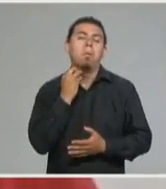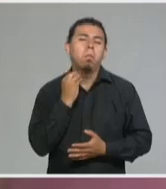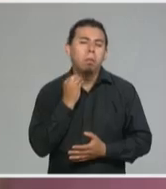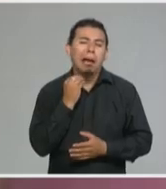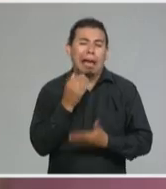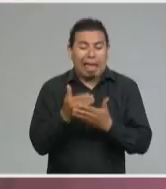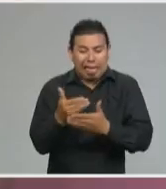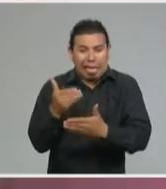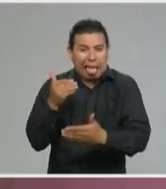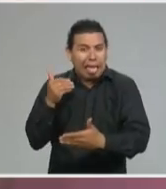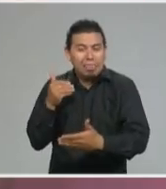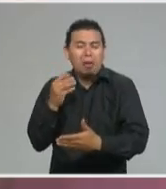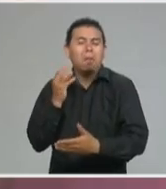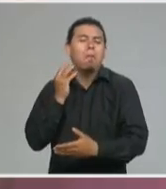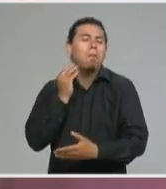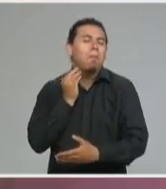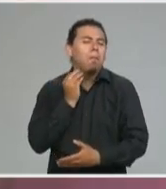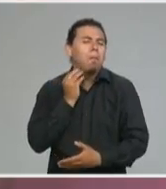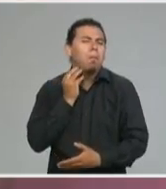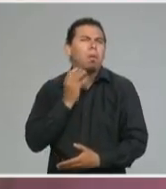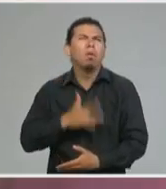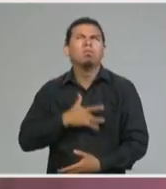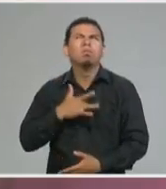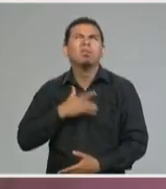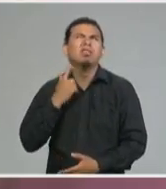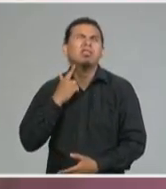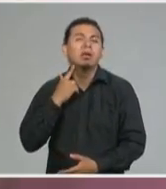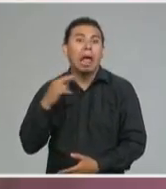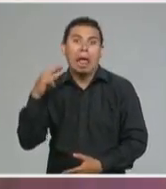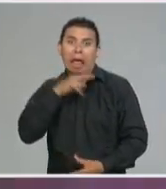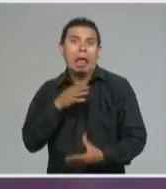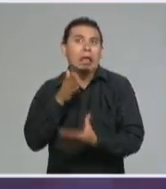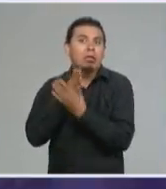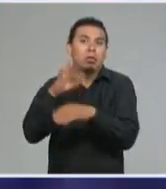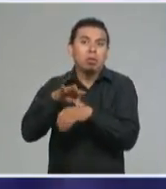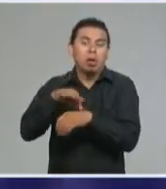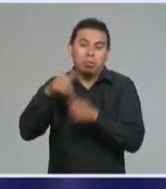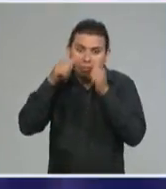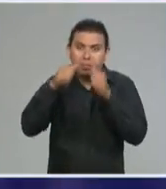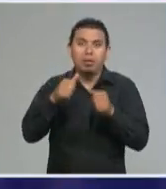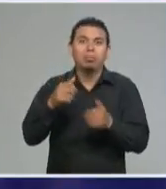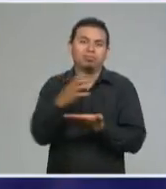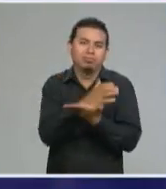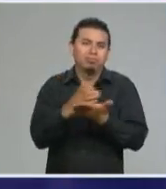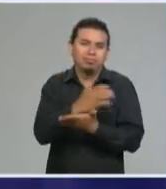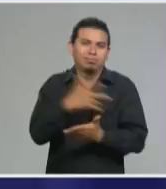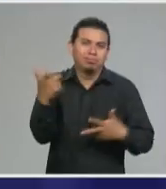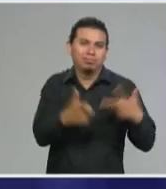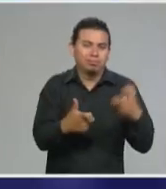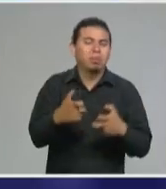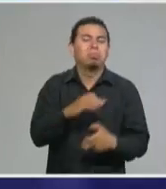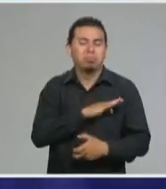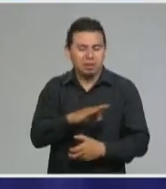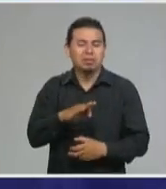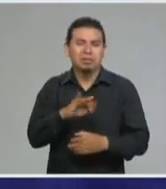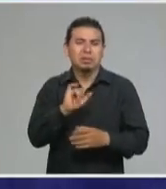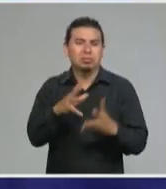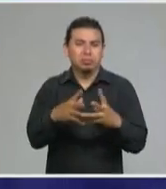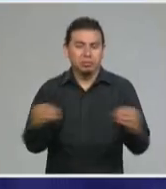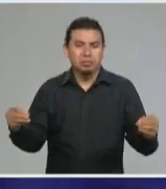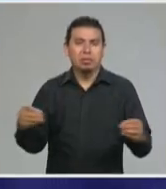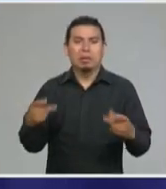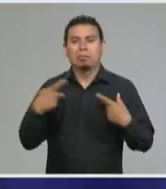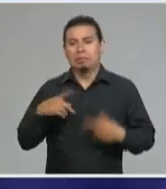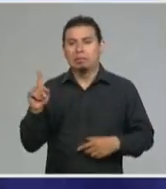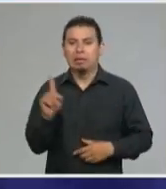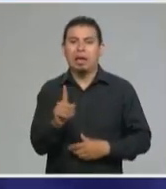temprano podamos localizarlo, podemos curarlo más fácilmente. Entonces, dependiendo de la manifestación que tenga el paciente, podemos